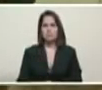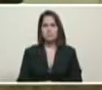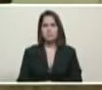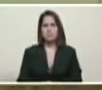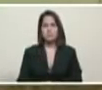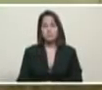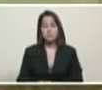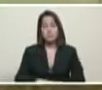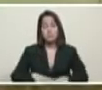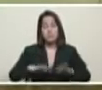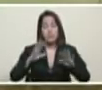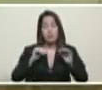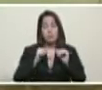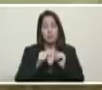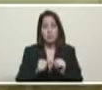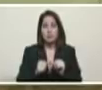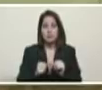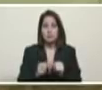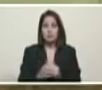Y mientras tanto,